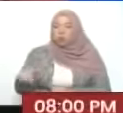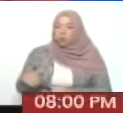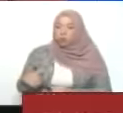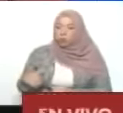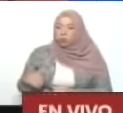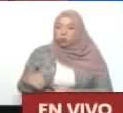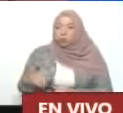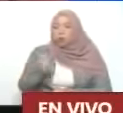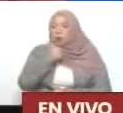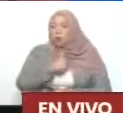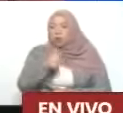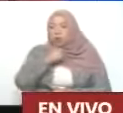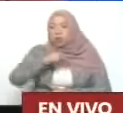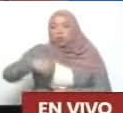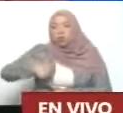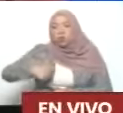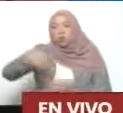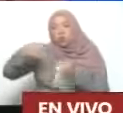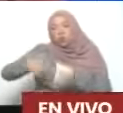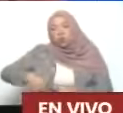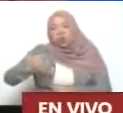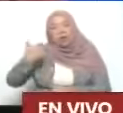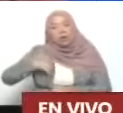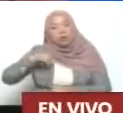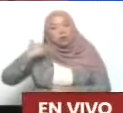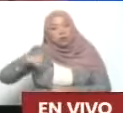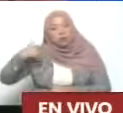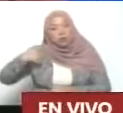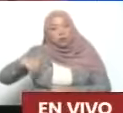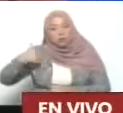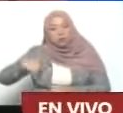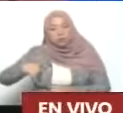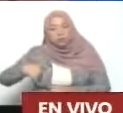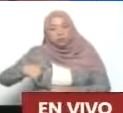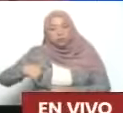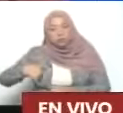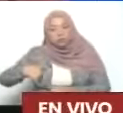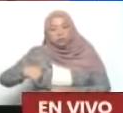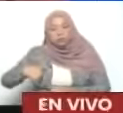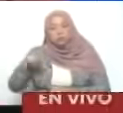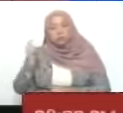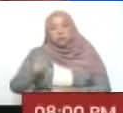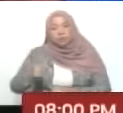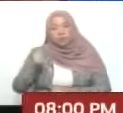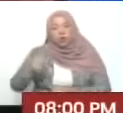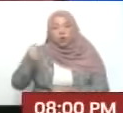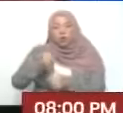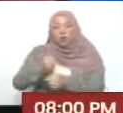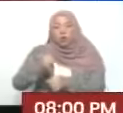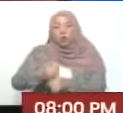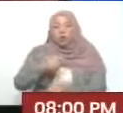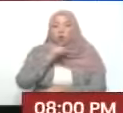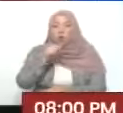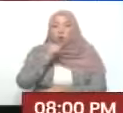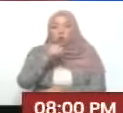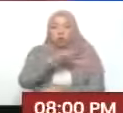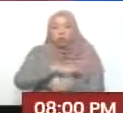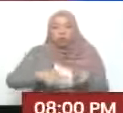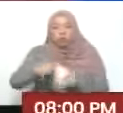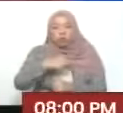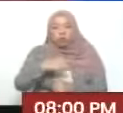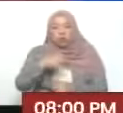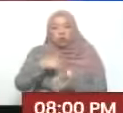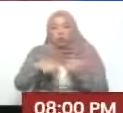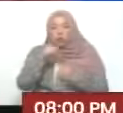la existencia de nuestro continente como Argentina, porque Milei tiene la tarea del trabajo sucio, sucio, como un